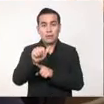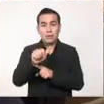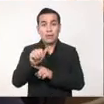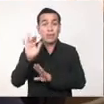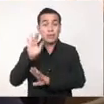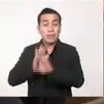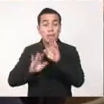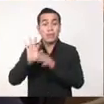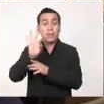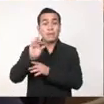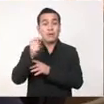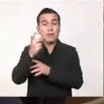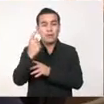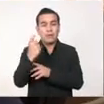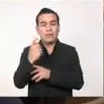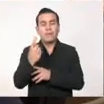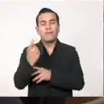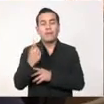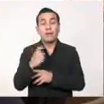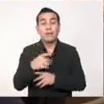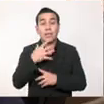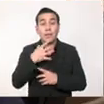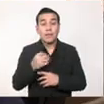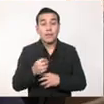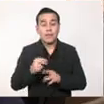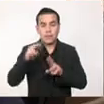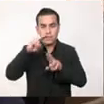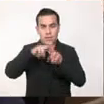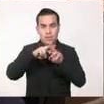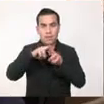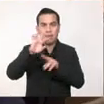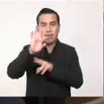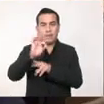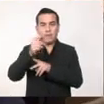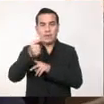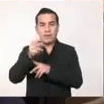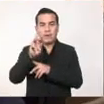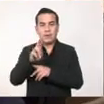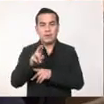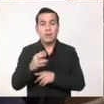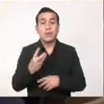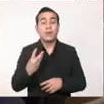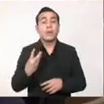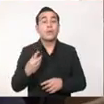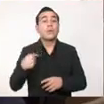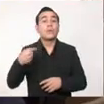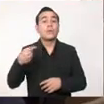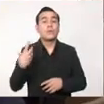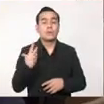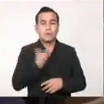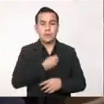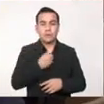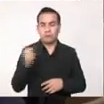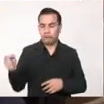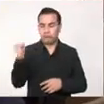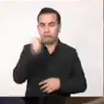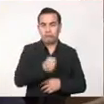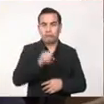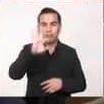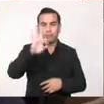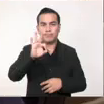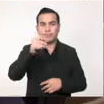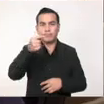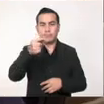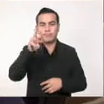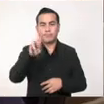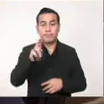historia del fiscal. Tuvimos que tener un fiscal de arena. Y yo les dije, ¿cuándo vamos a poner a tener nuestro fiscal? Y entonces me